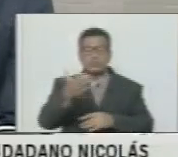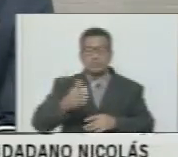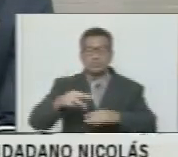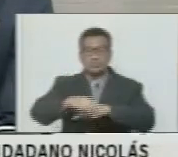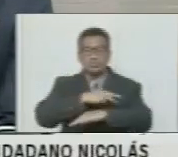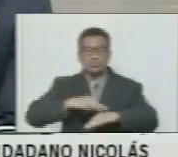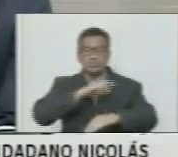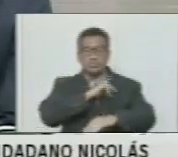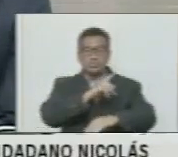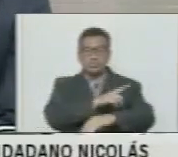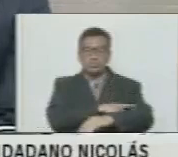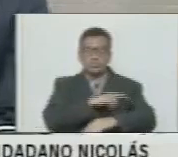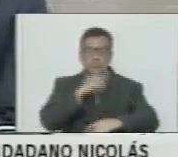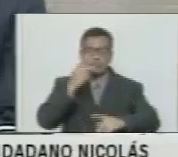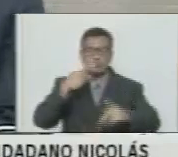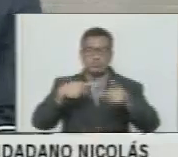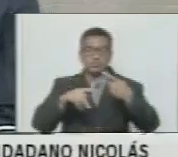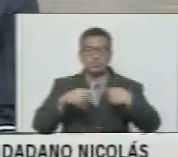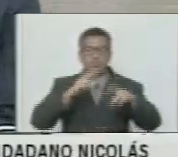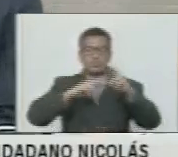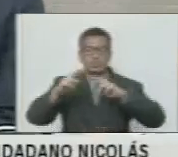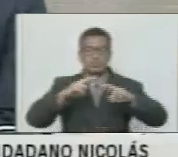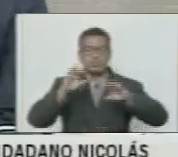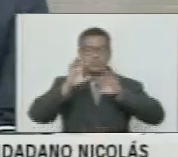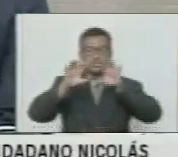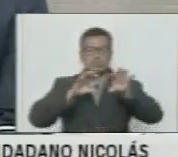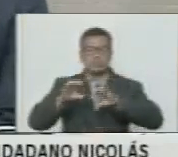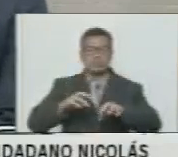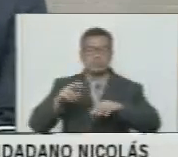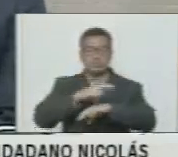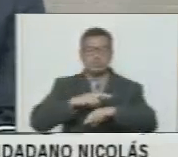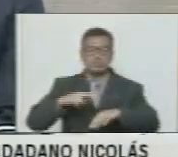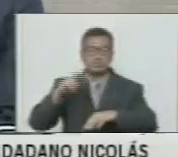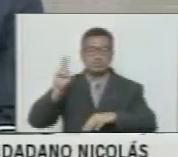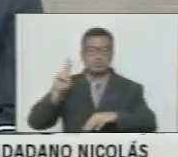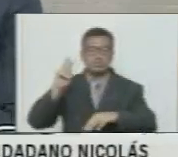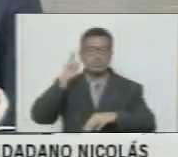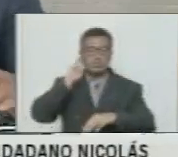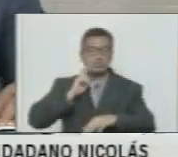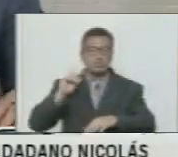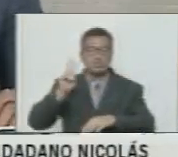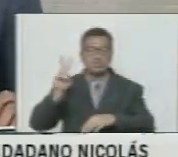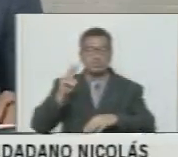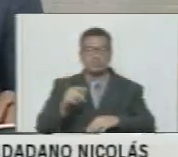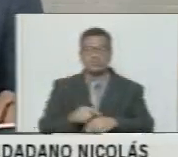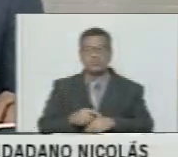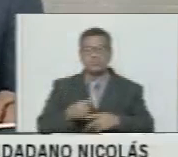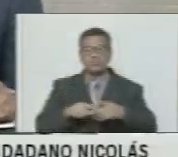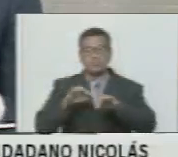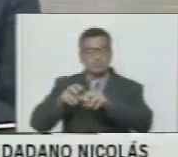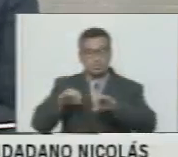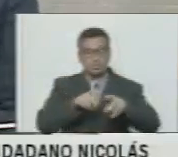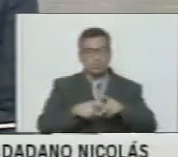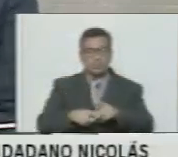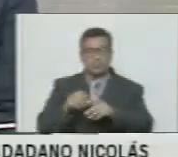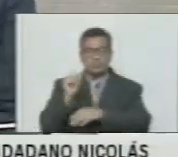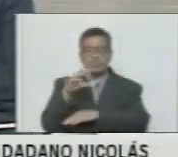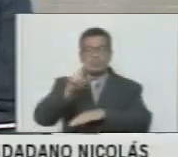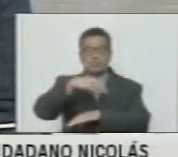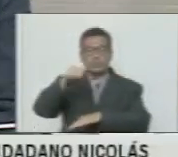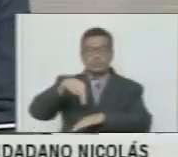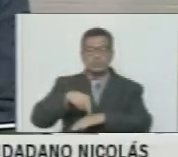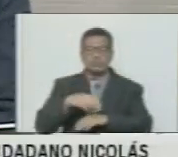información al ministro del Poder Popular para las Relaciones Exteriores de la República Bolivariana de Venezuela a través de la Secretaría